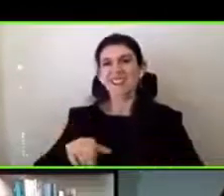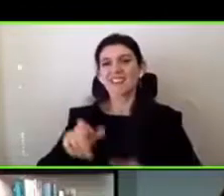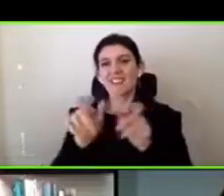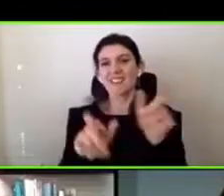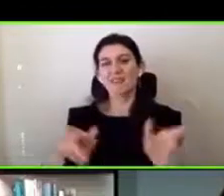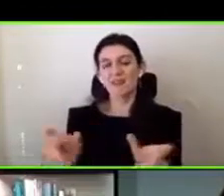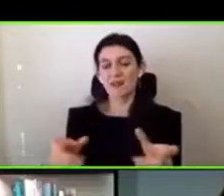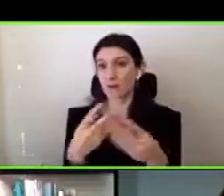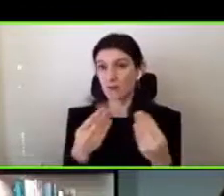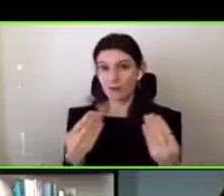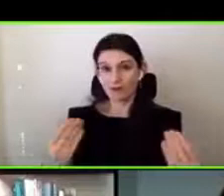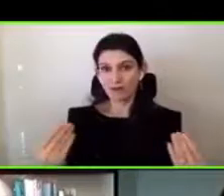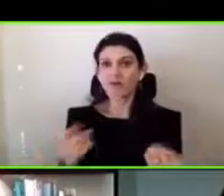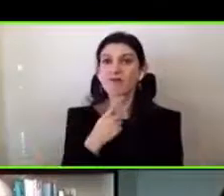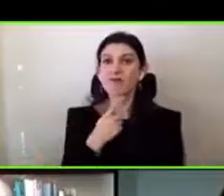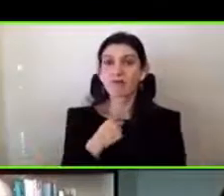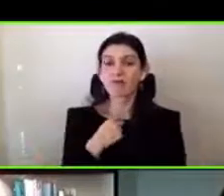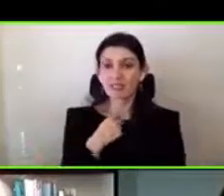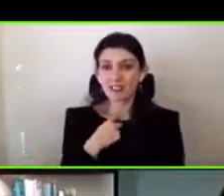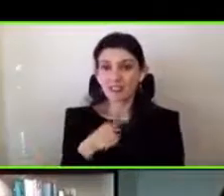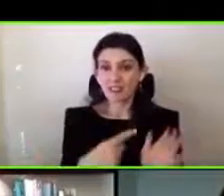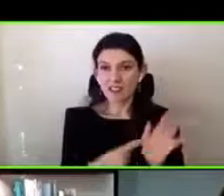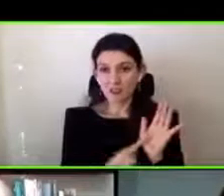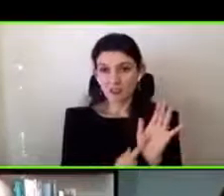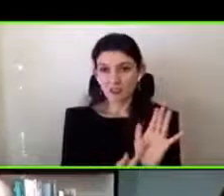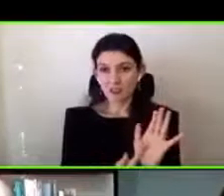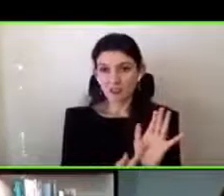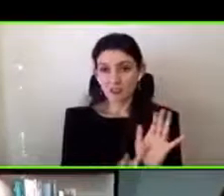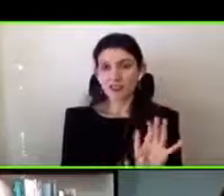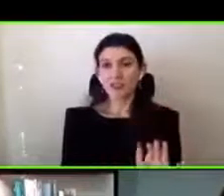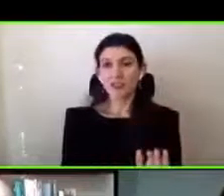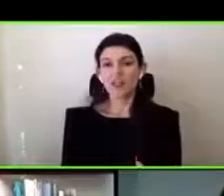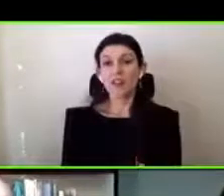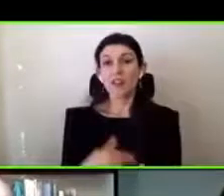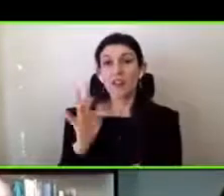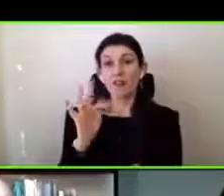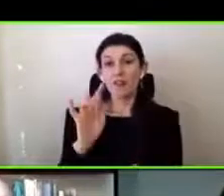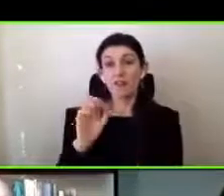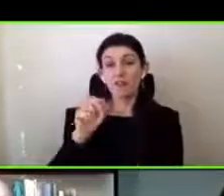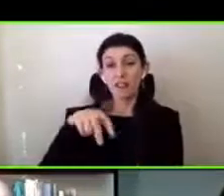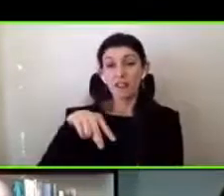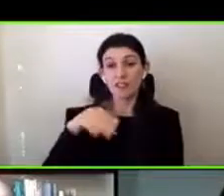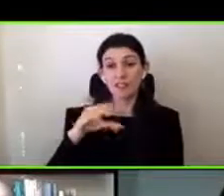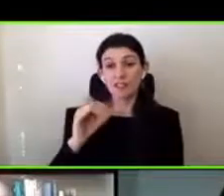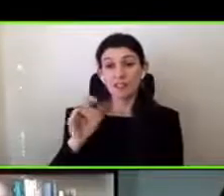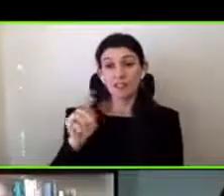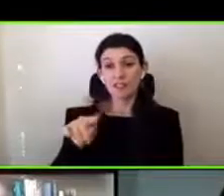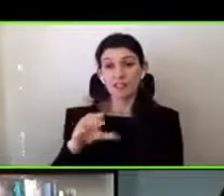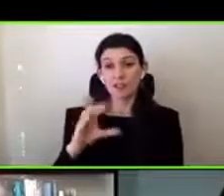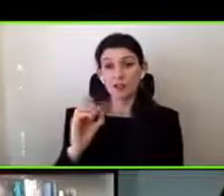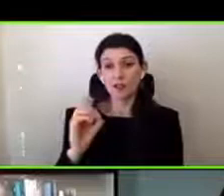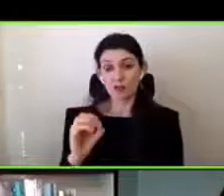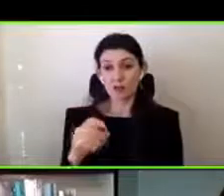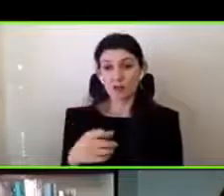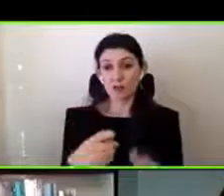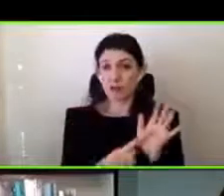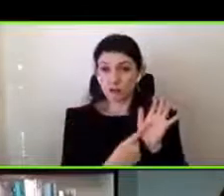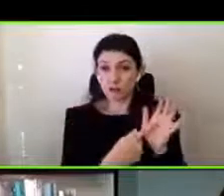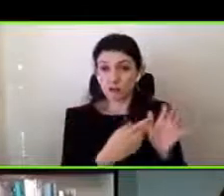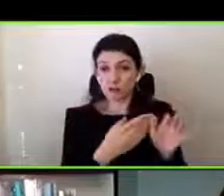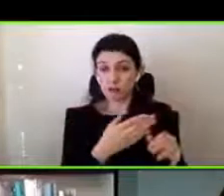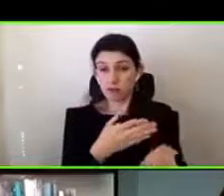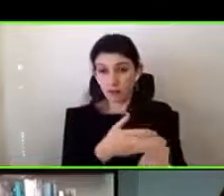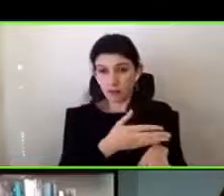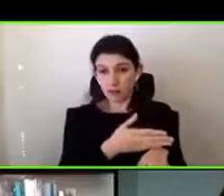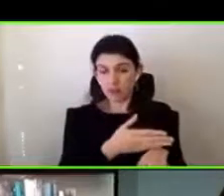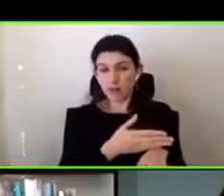súper interesante la presentación. Francisco, quien nos expuso recién, nos habló sobre el desarrollo del juego y